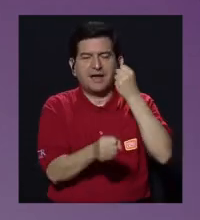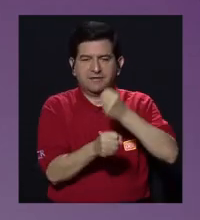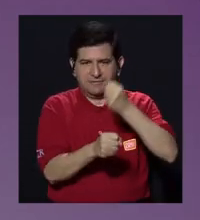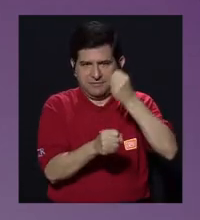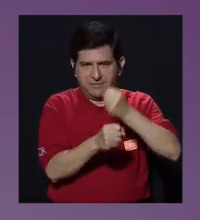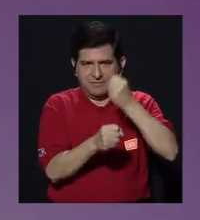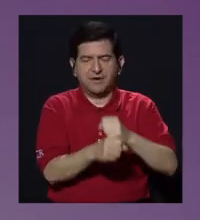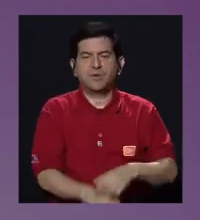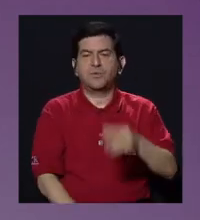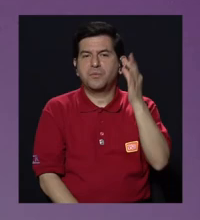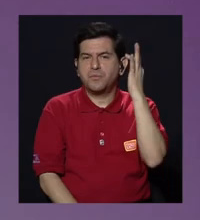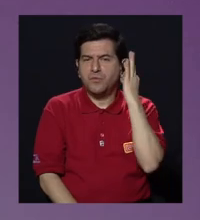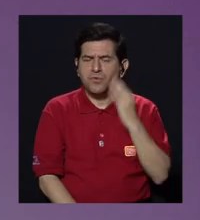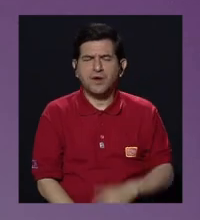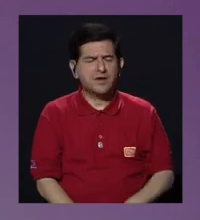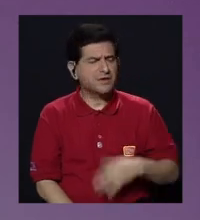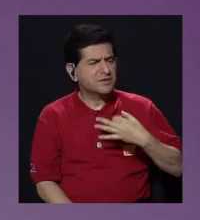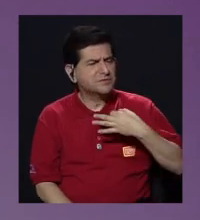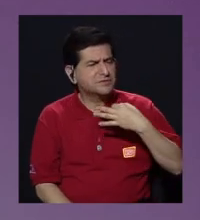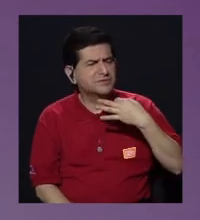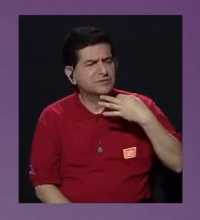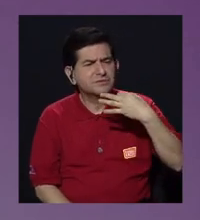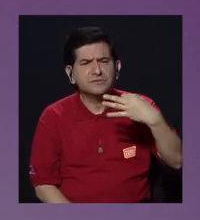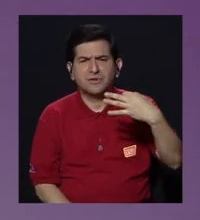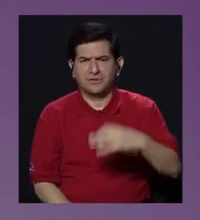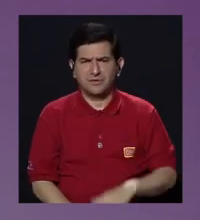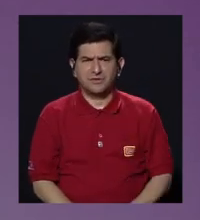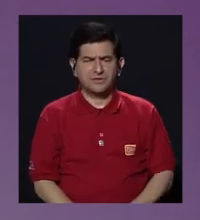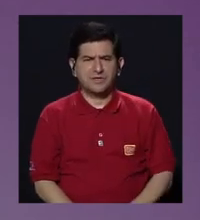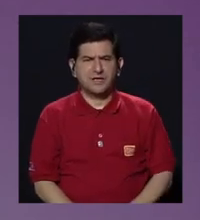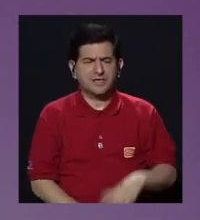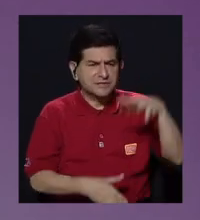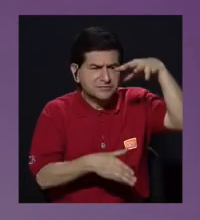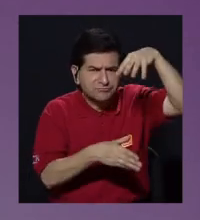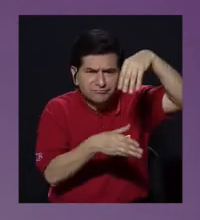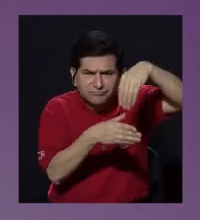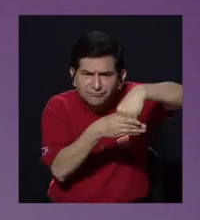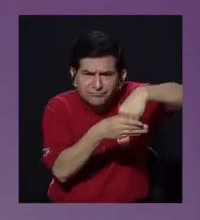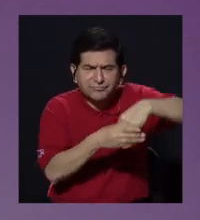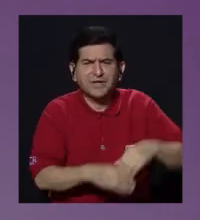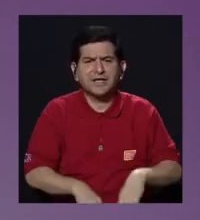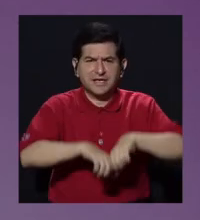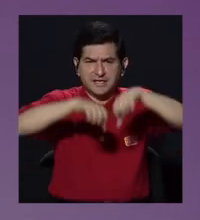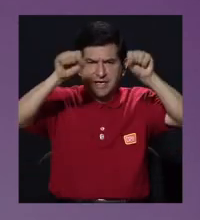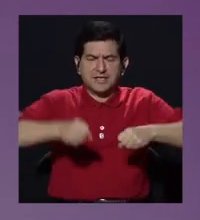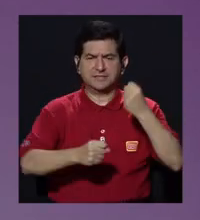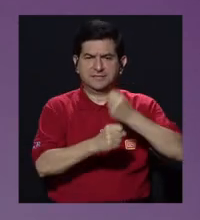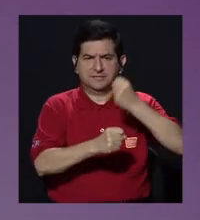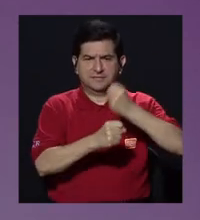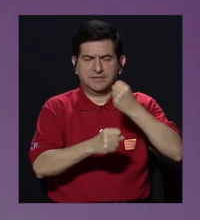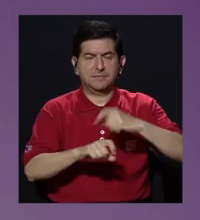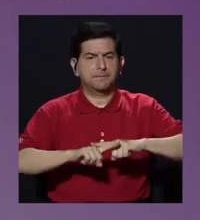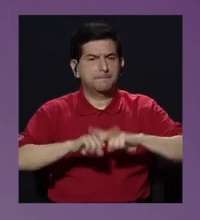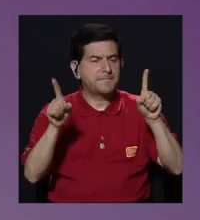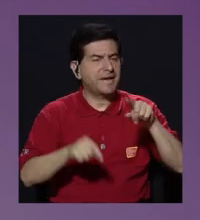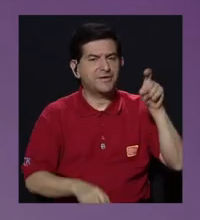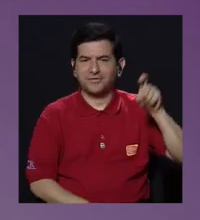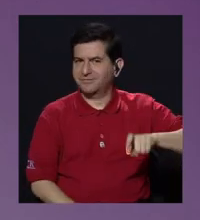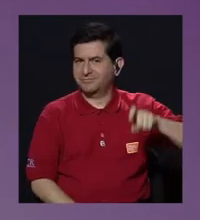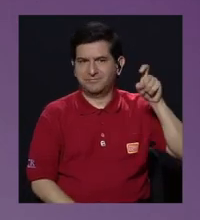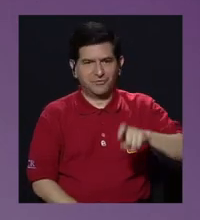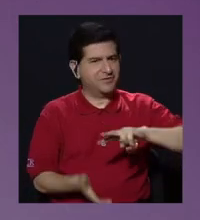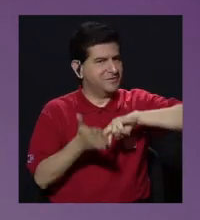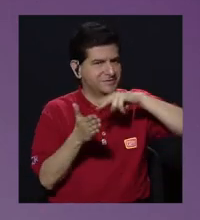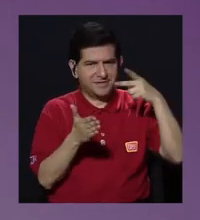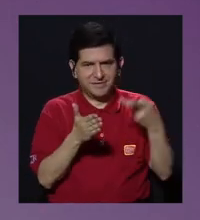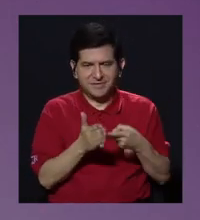Trabajo. Las mujeres cada día más están involucradas en nuestro sistema laboral, pero no necesariamente